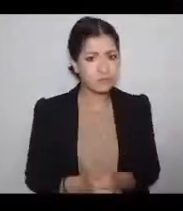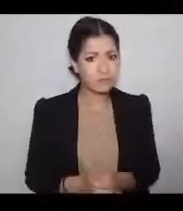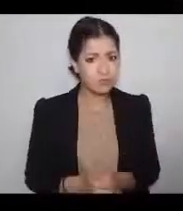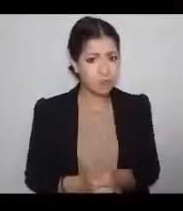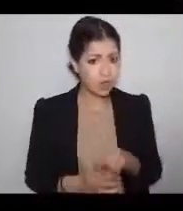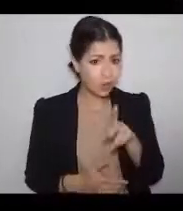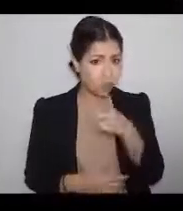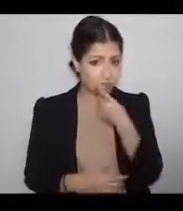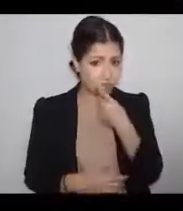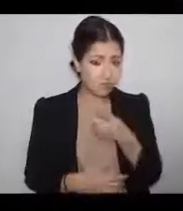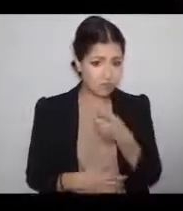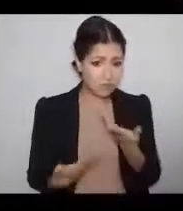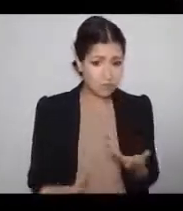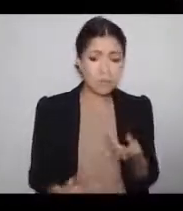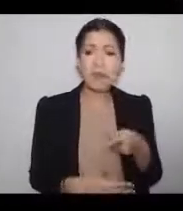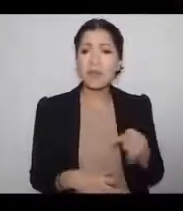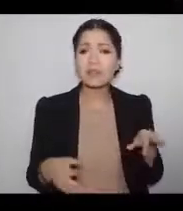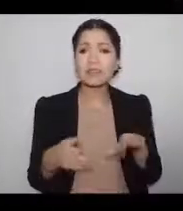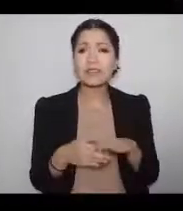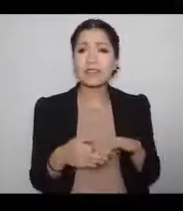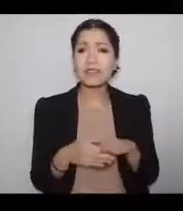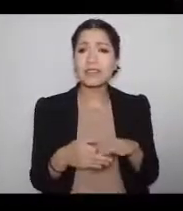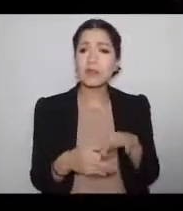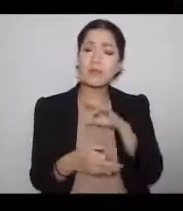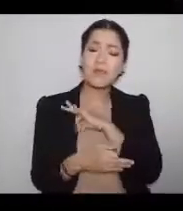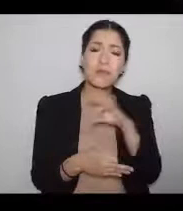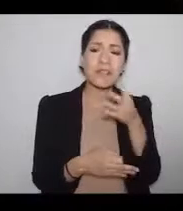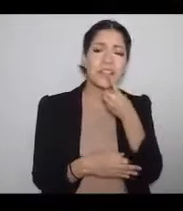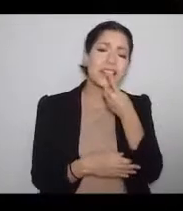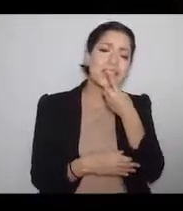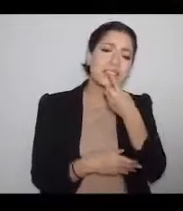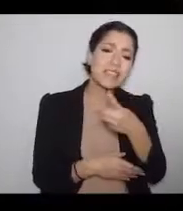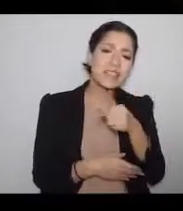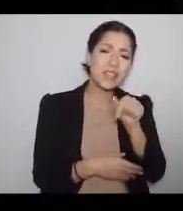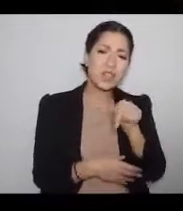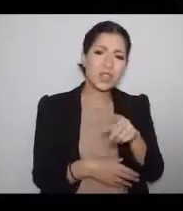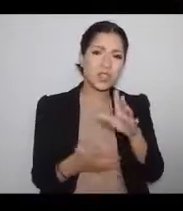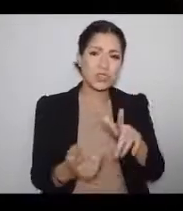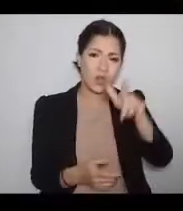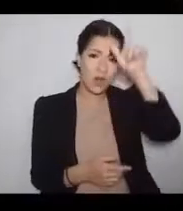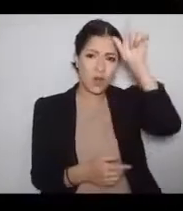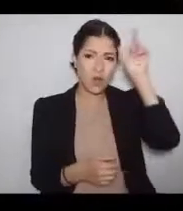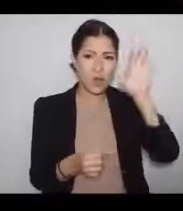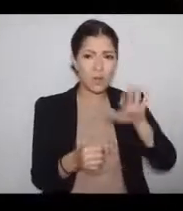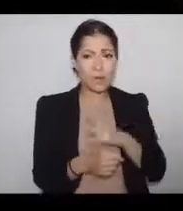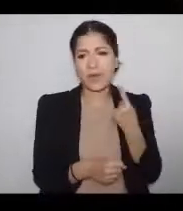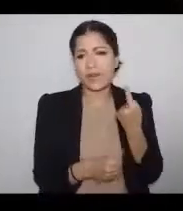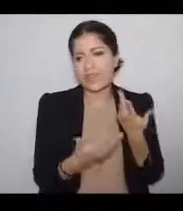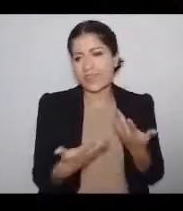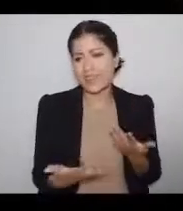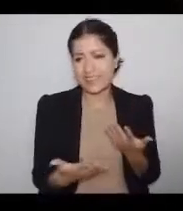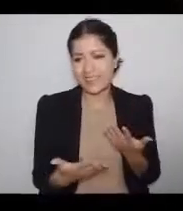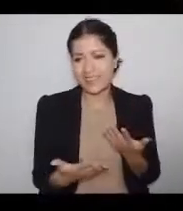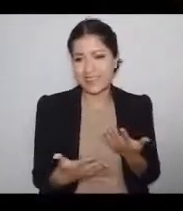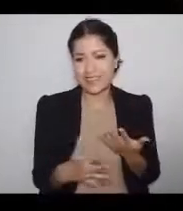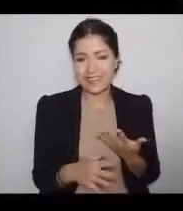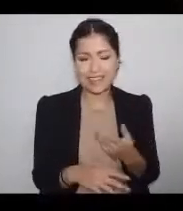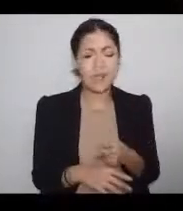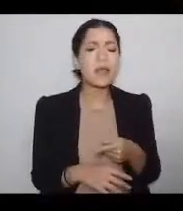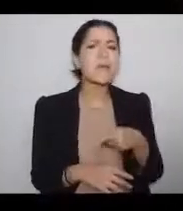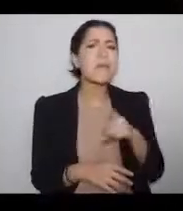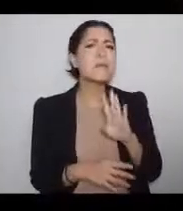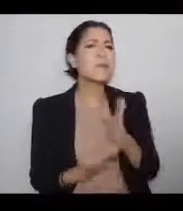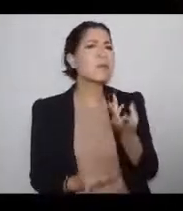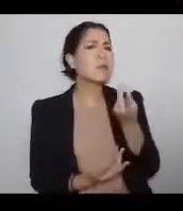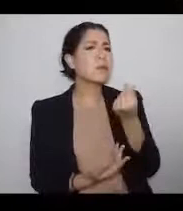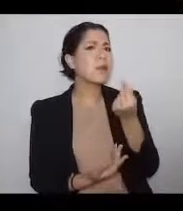flirte. Bebe otro poco, así podrás justificar tu delirio con el vino. ¿Importa que el perro que ladra a